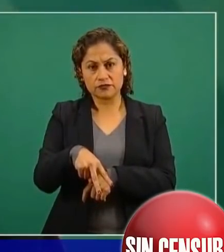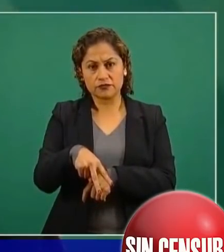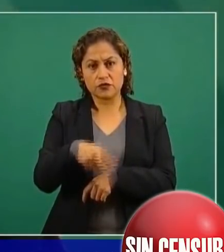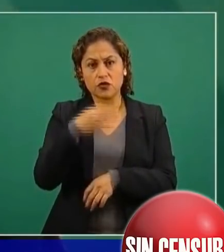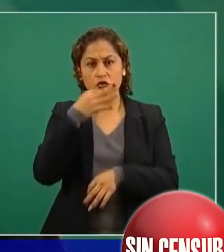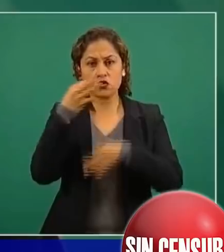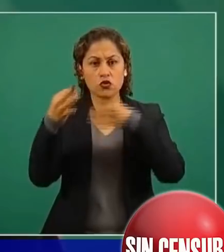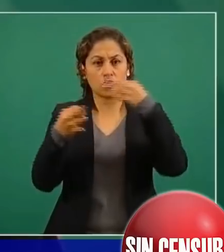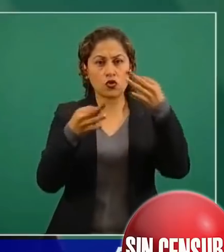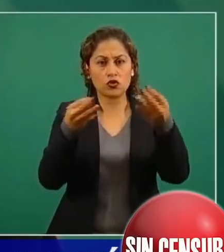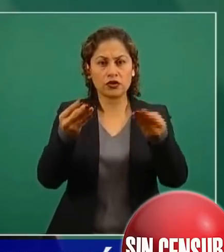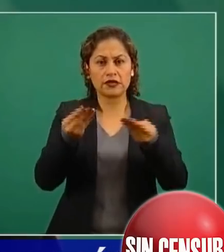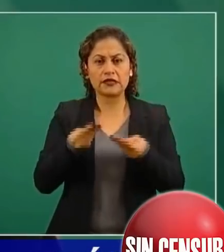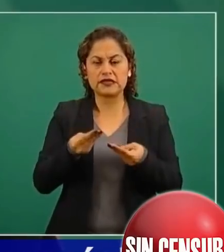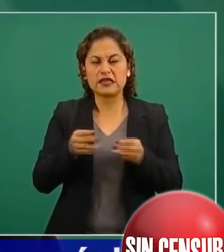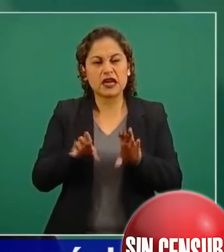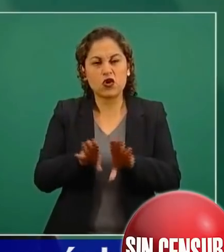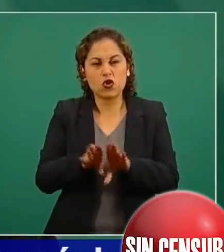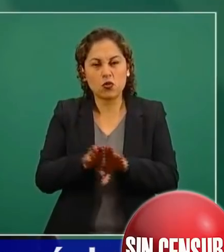por la televisión,